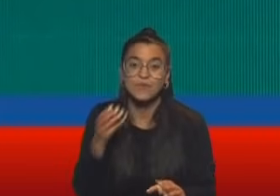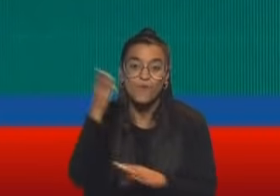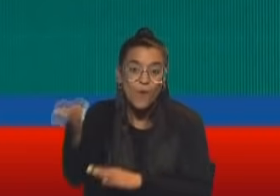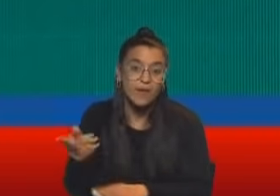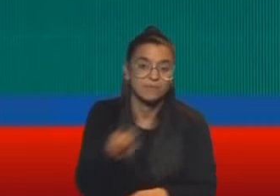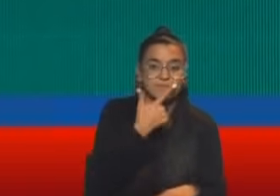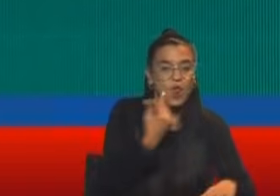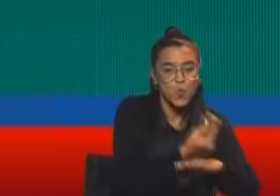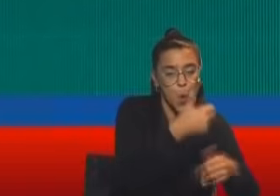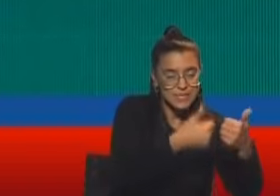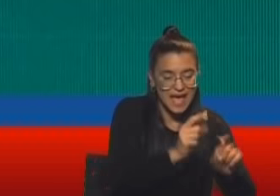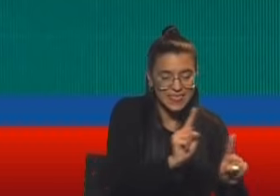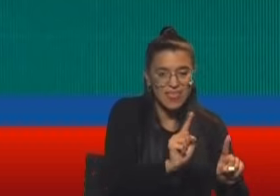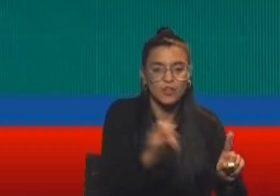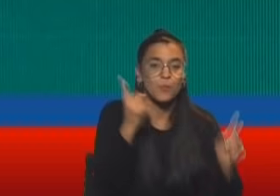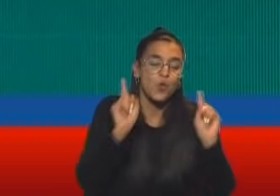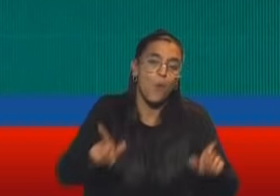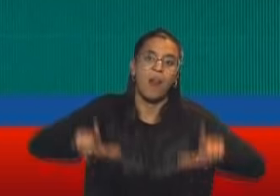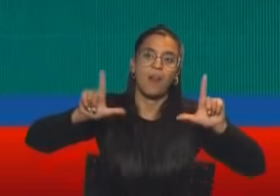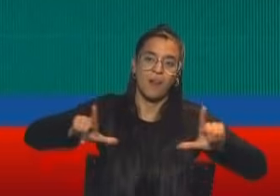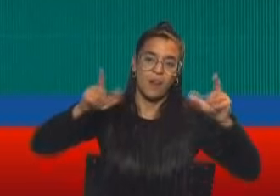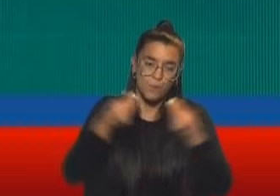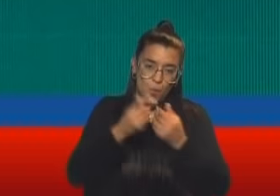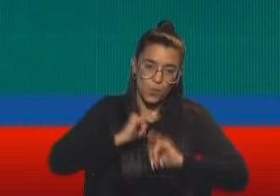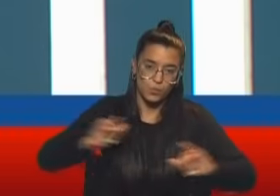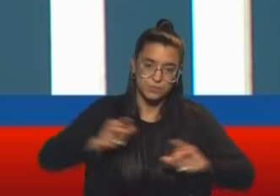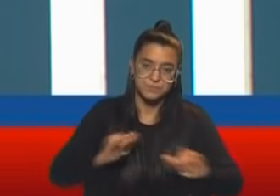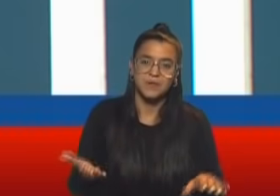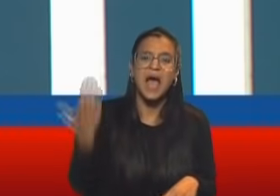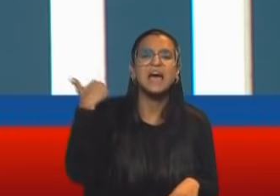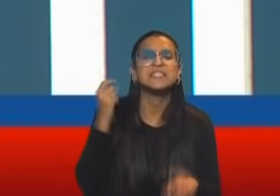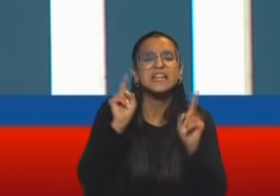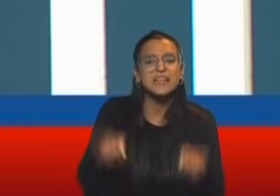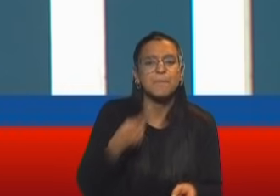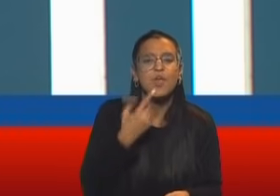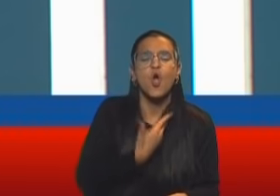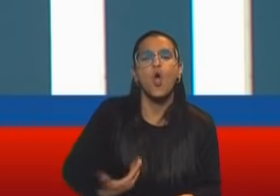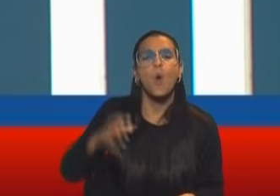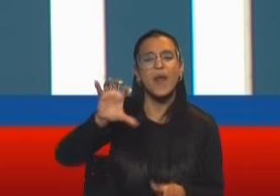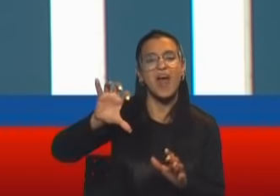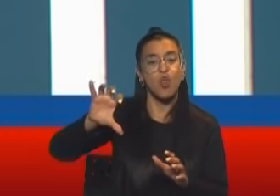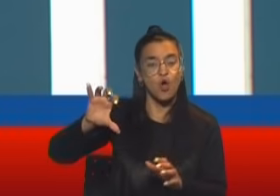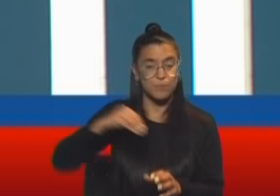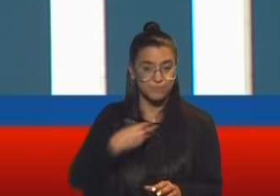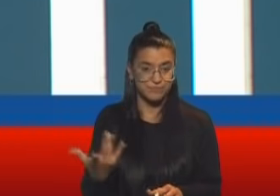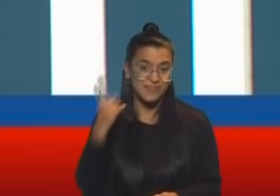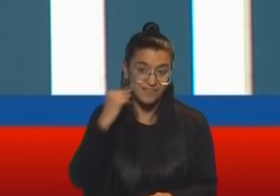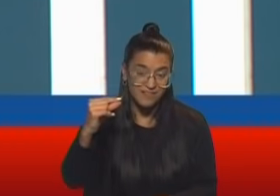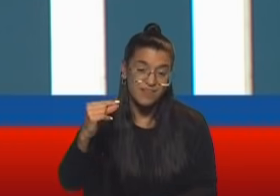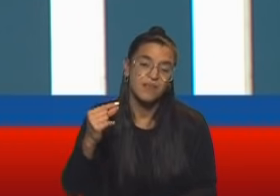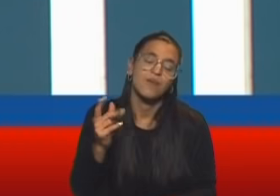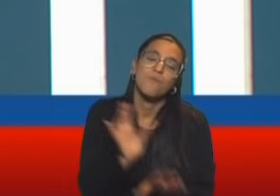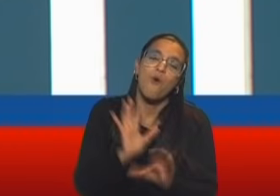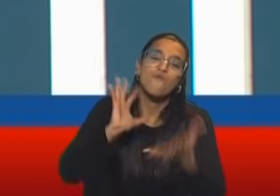Macri no es candidato, ¿no? Pero está apareciendo nuevamente. Claro, o ayer estaba el gobernador de la provincia. Claro, bueno, los tonos son muy diferentes. Y